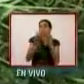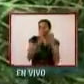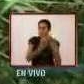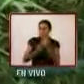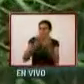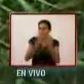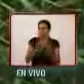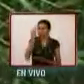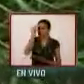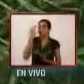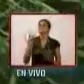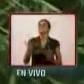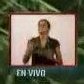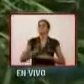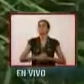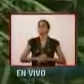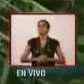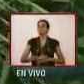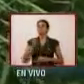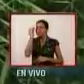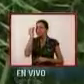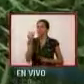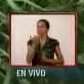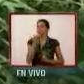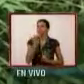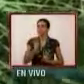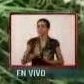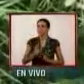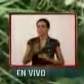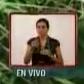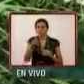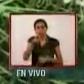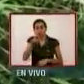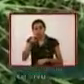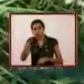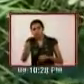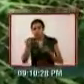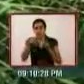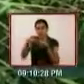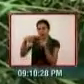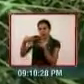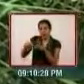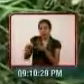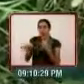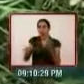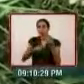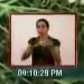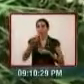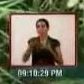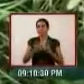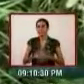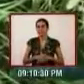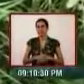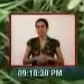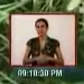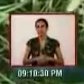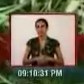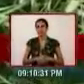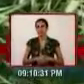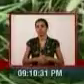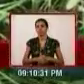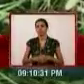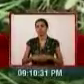una hipótesis muy cercana, bueno, por la propia observación física, de cómo pudieron